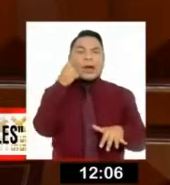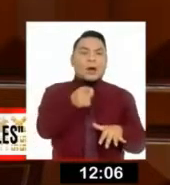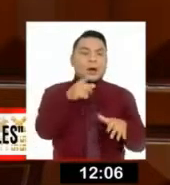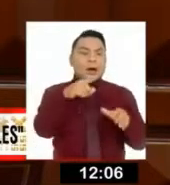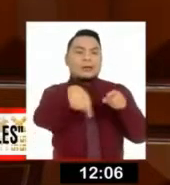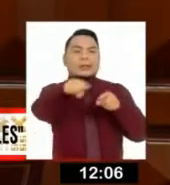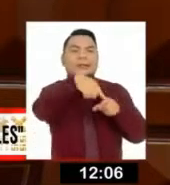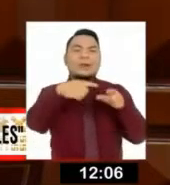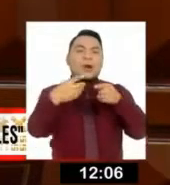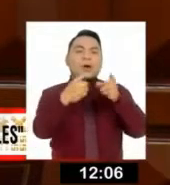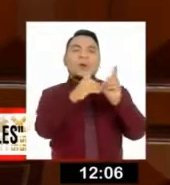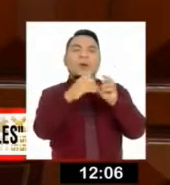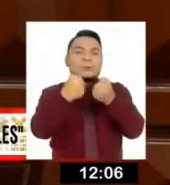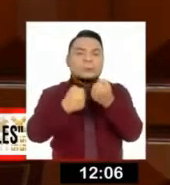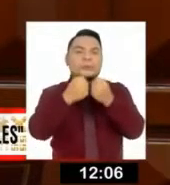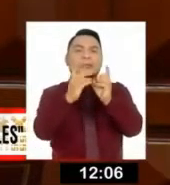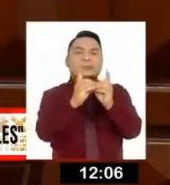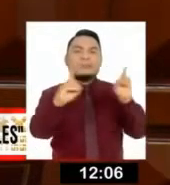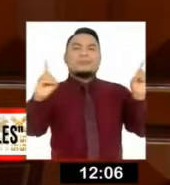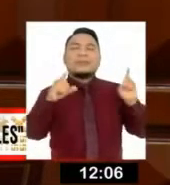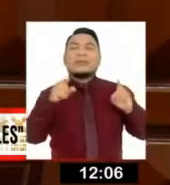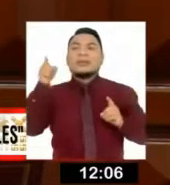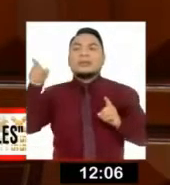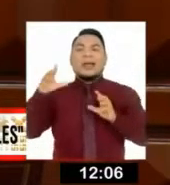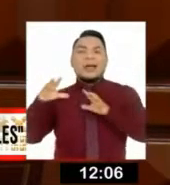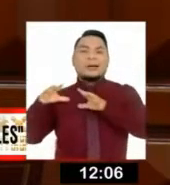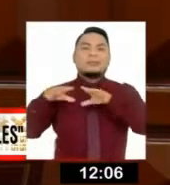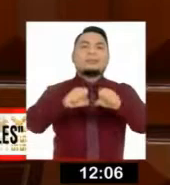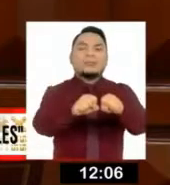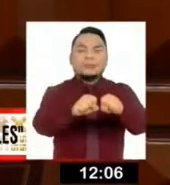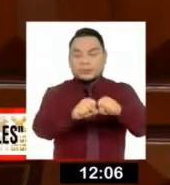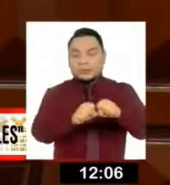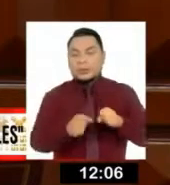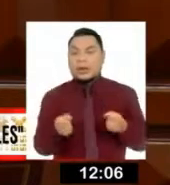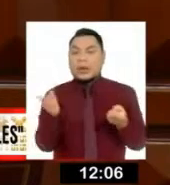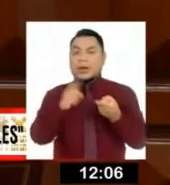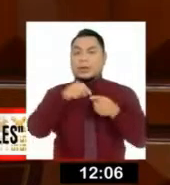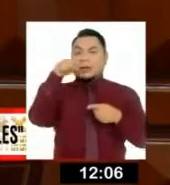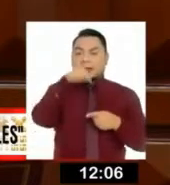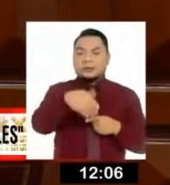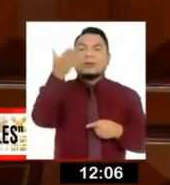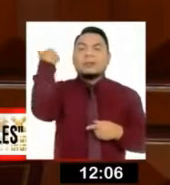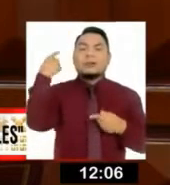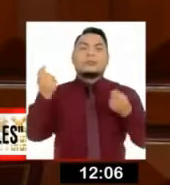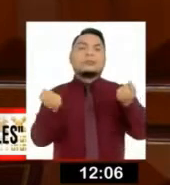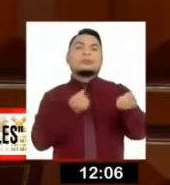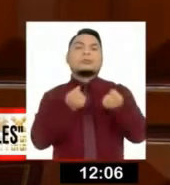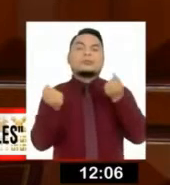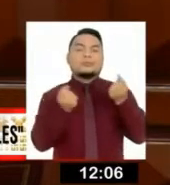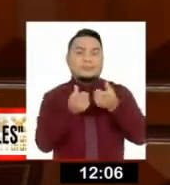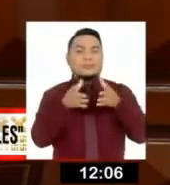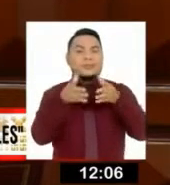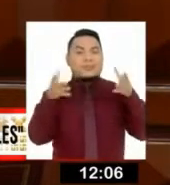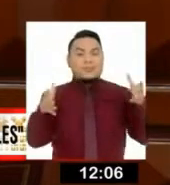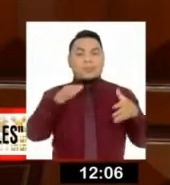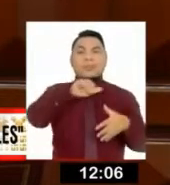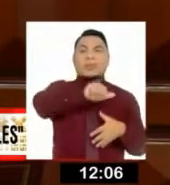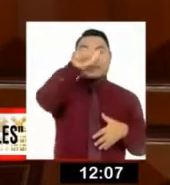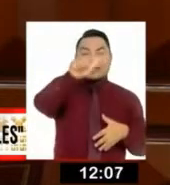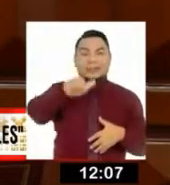desunión, lograron conquistar al Estado que hasta ese momento dominaba gran parte de los